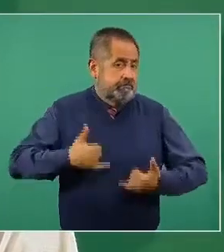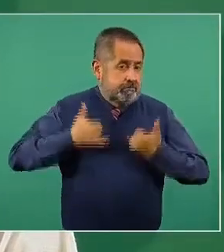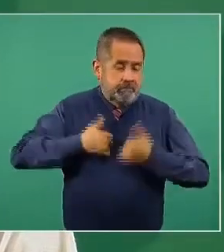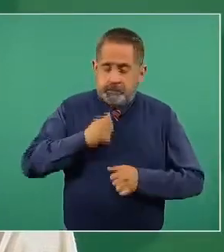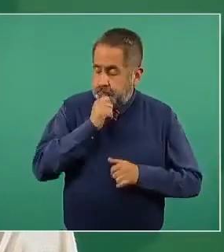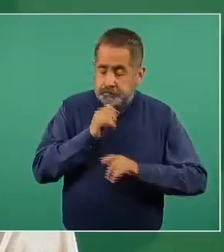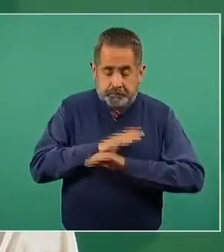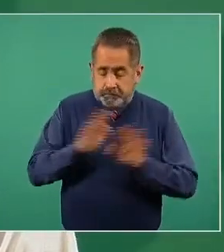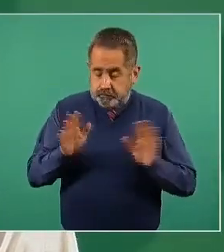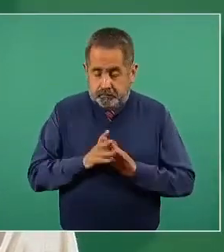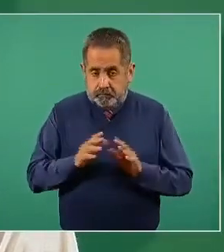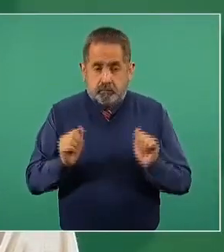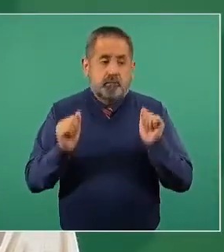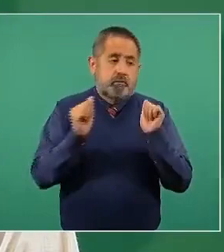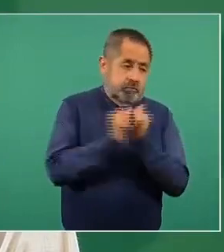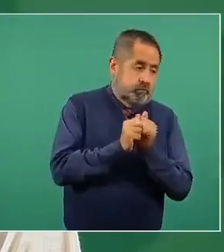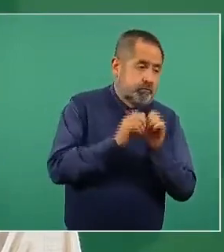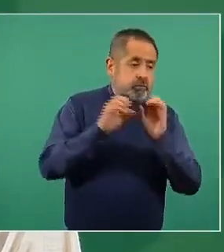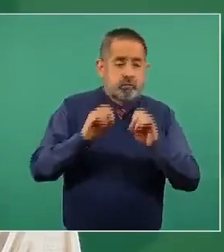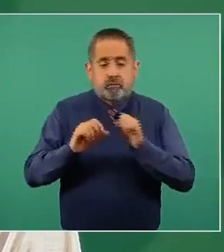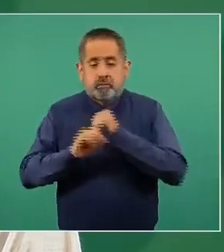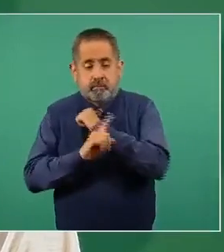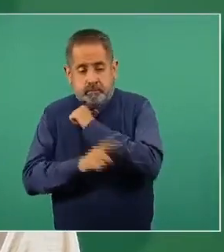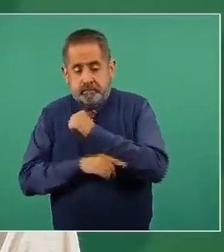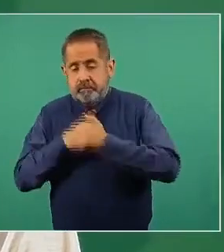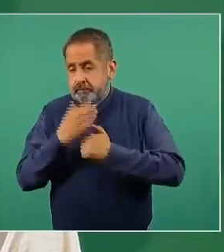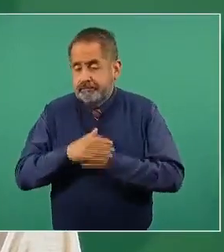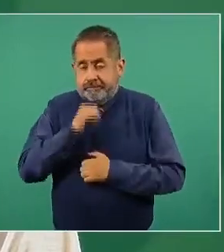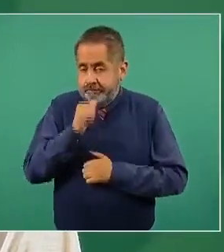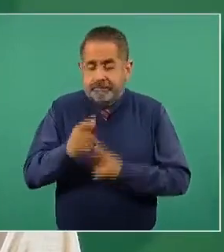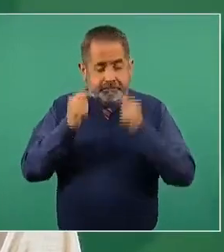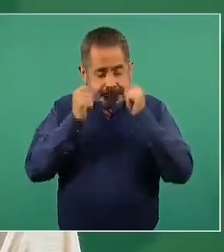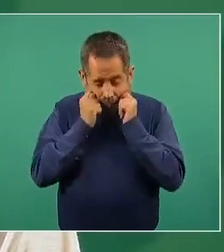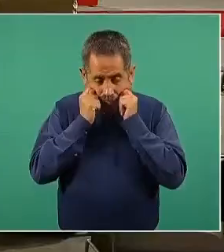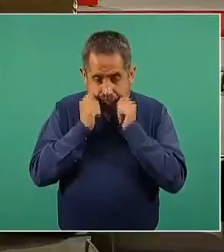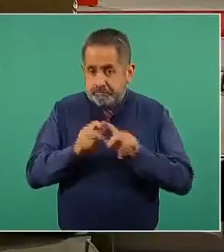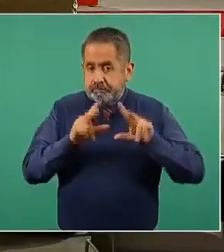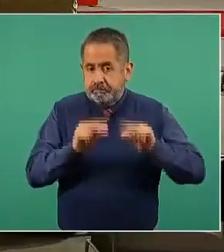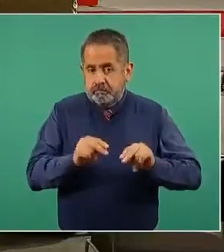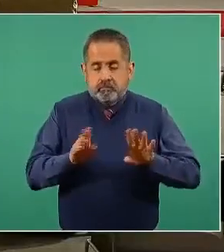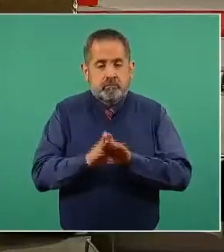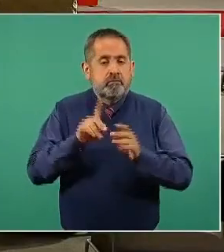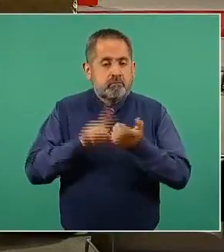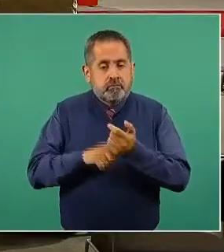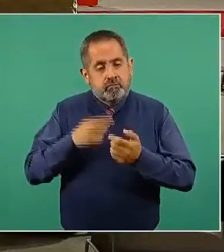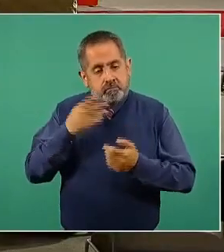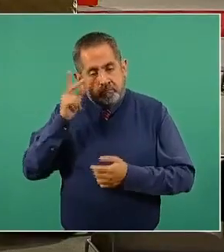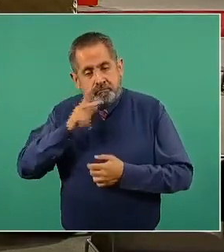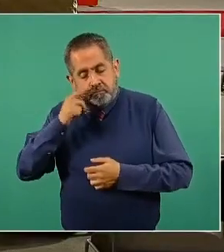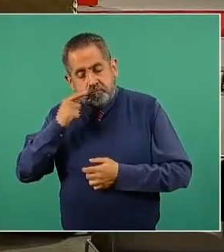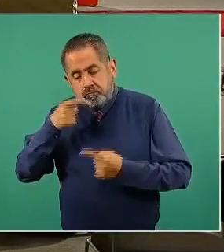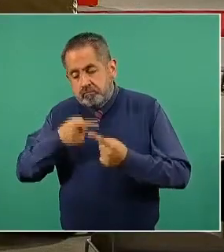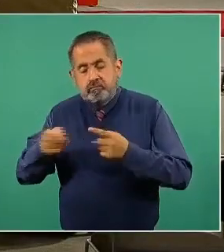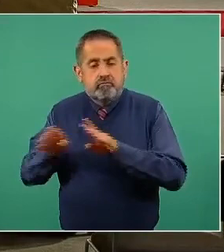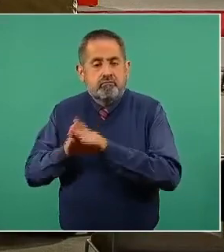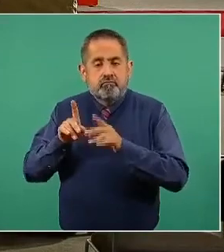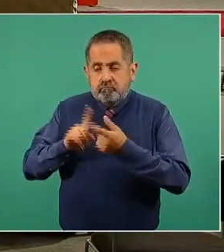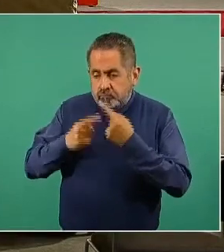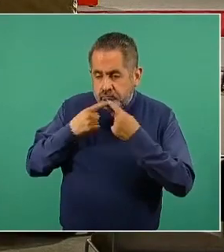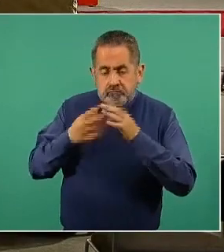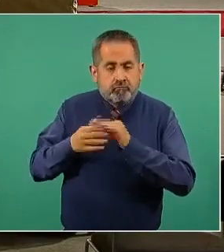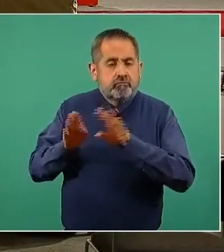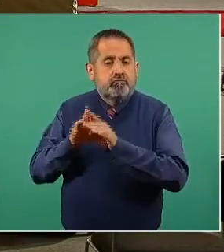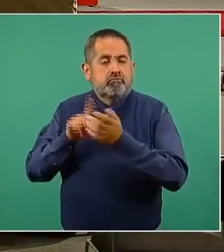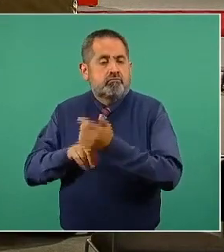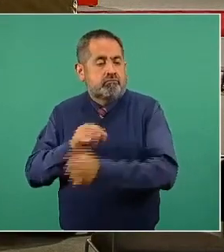que estén o no embarazadas. La evidencia sí es suficientemente clara y robusta